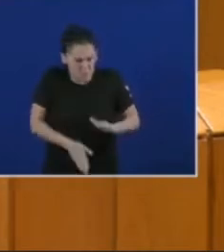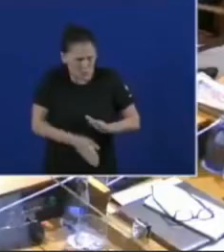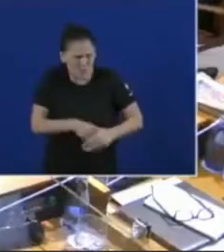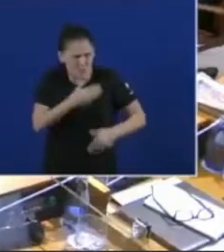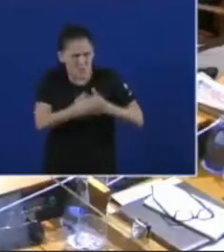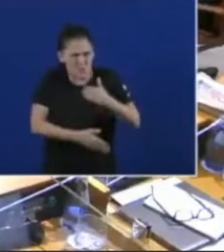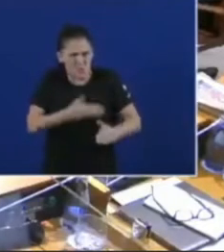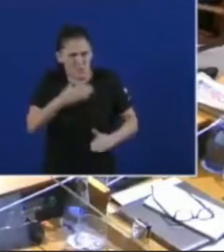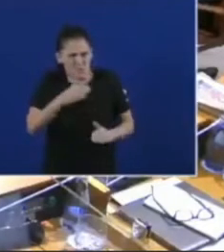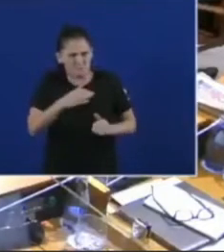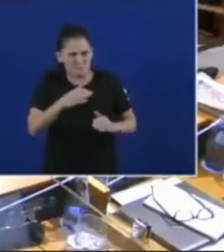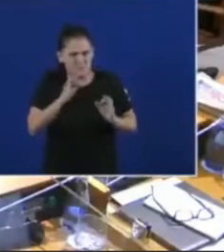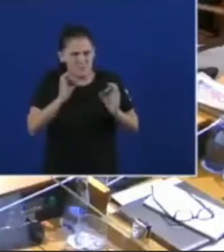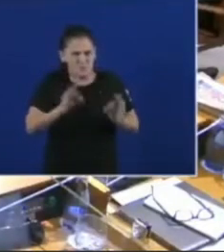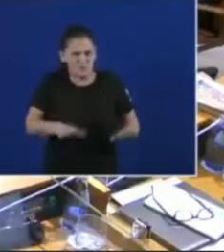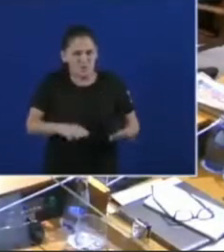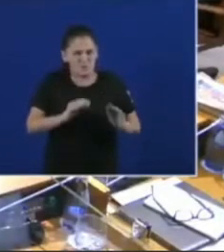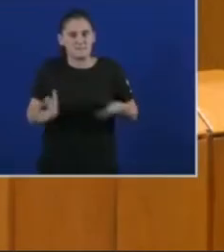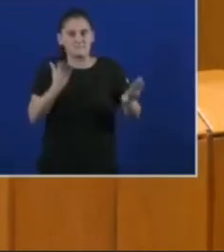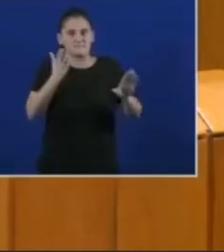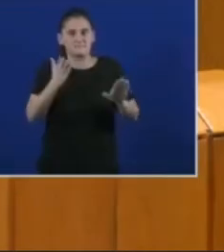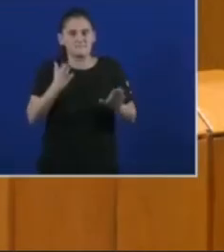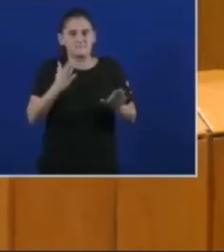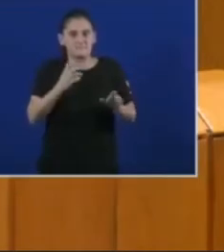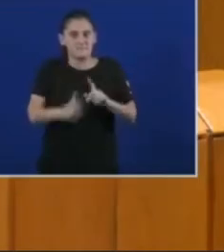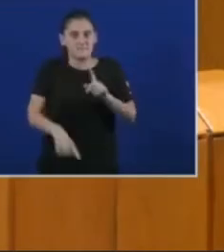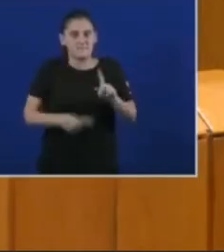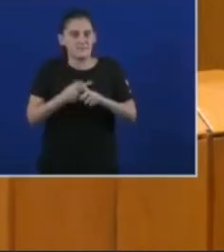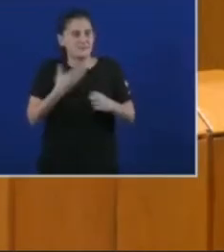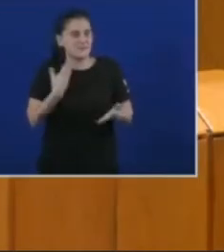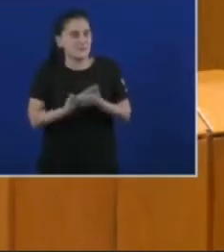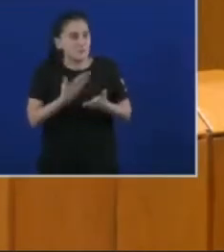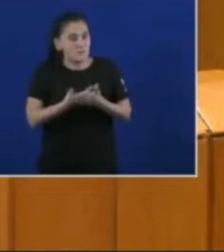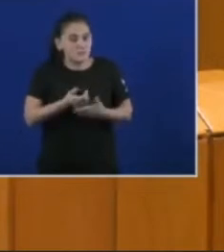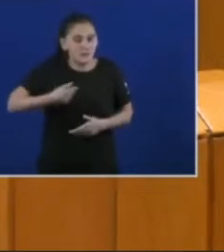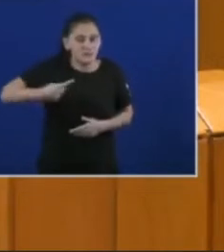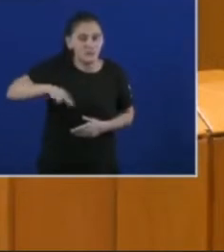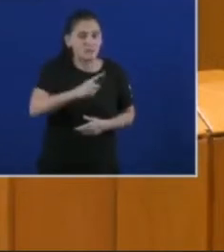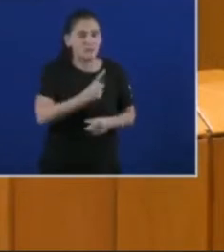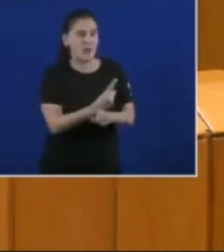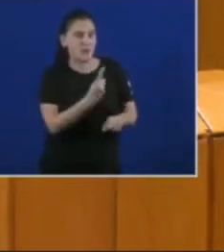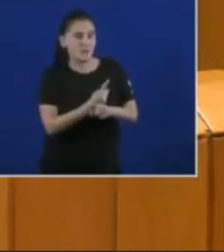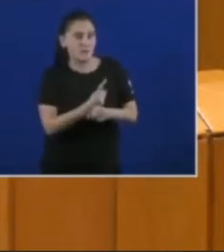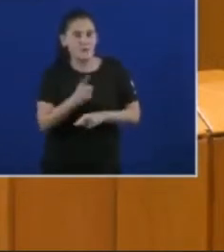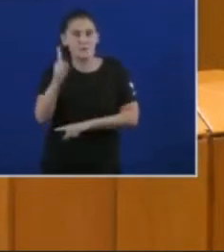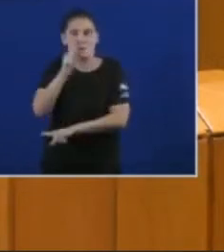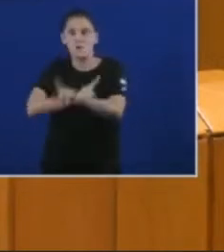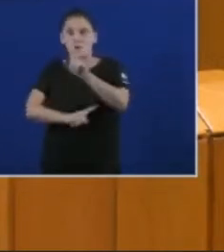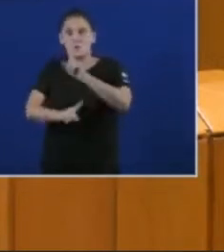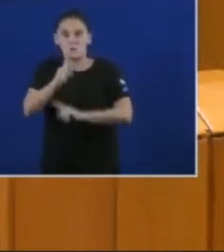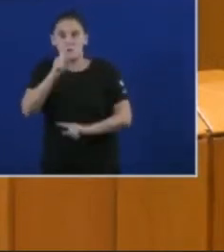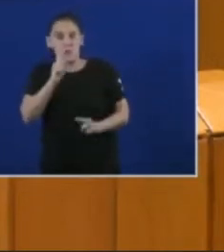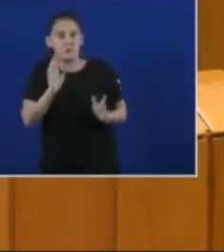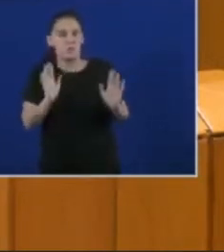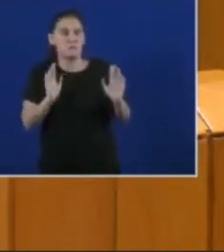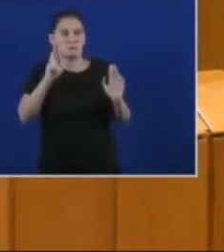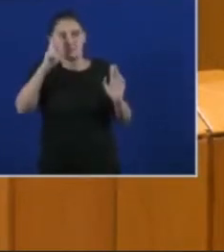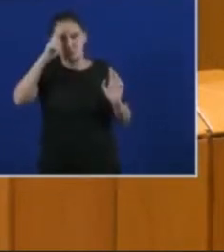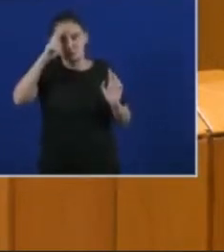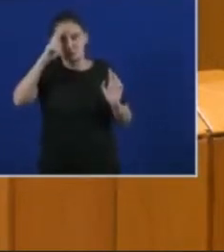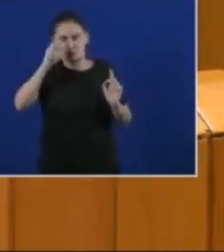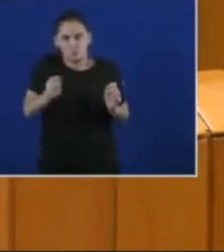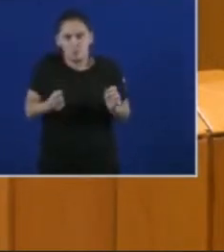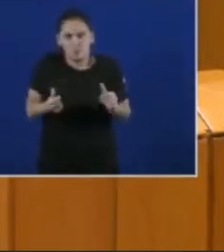milímetro desta estrategia. E é que demostra que están nerviosos, preocupados e un